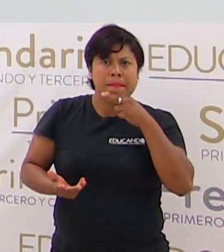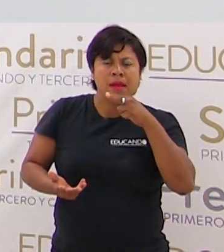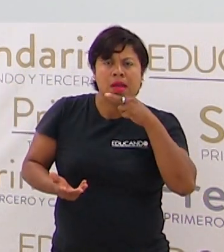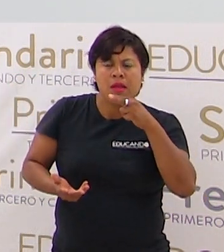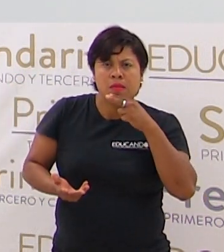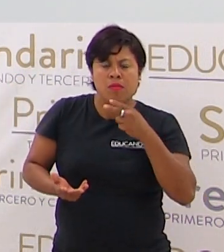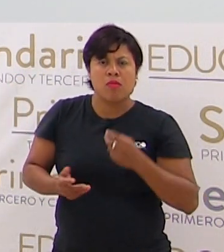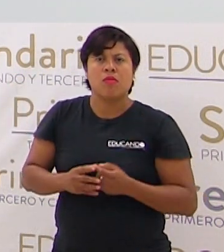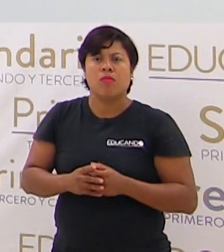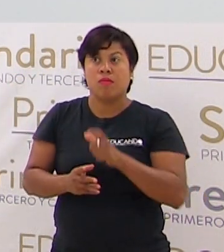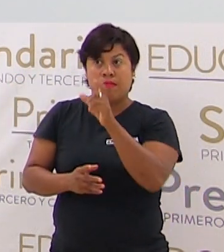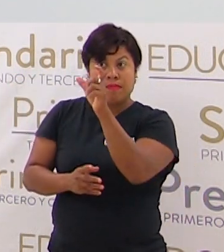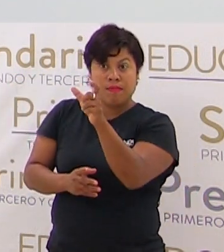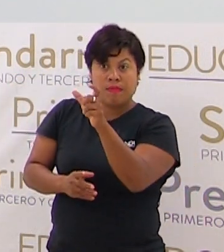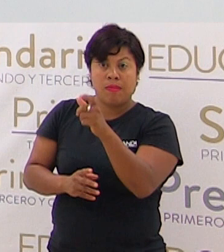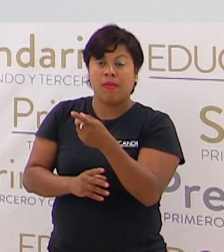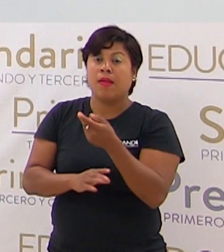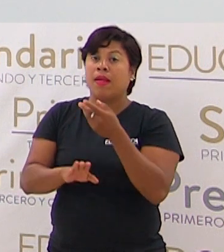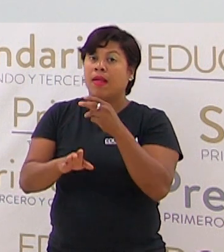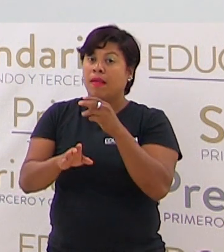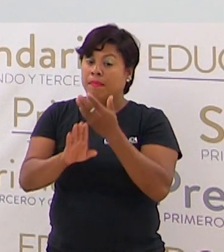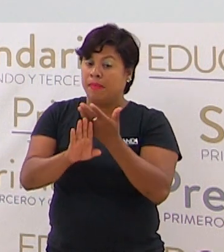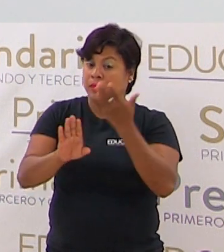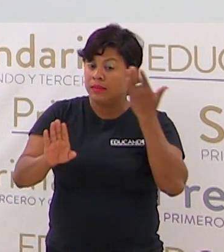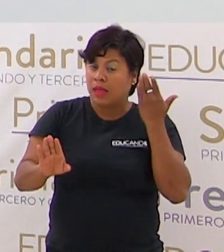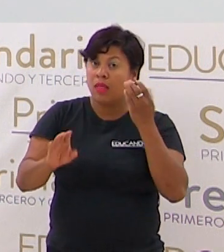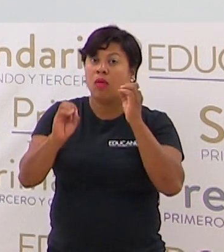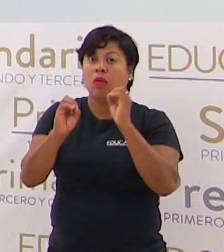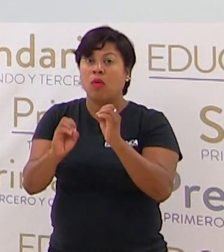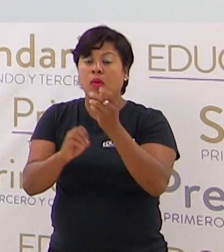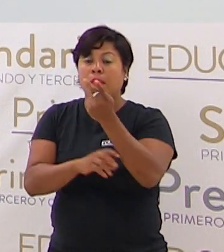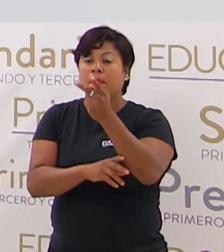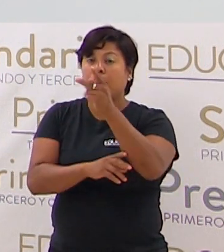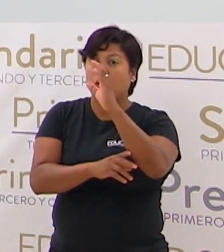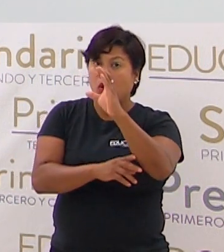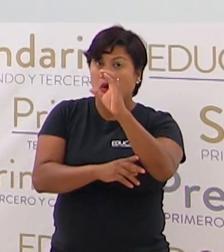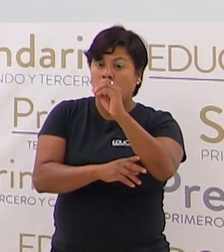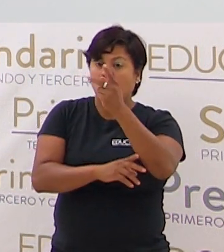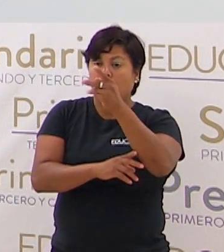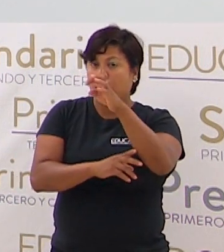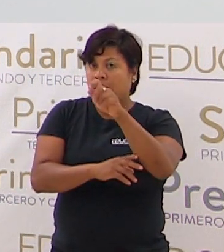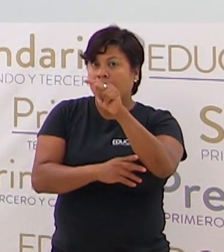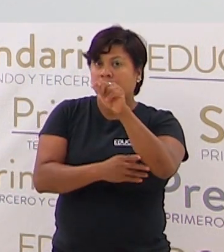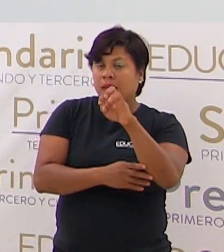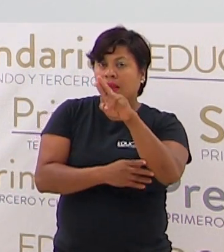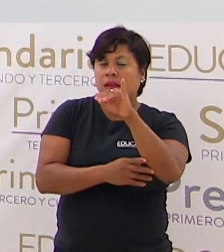el verbo en pretérito o en copretérito.